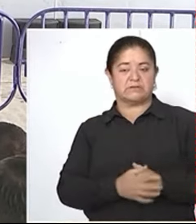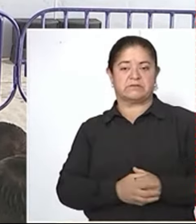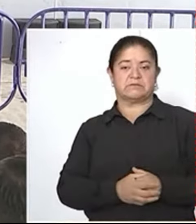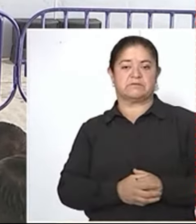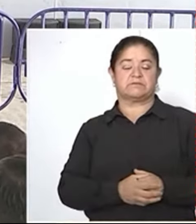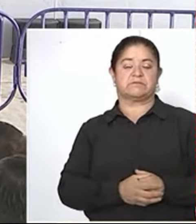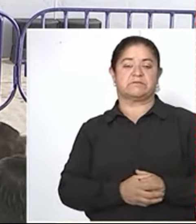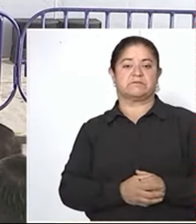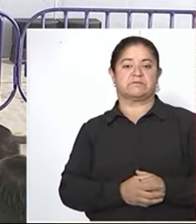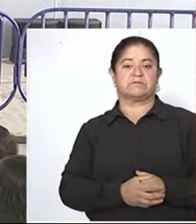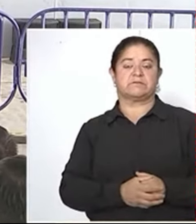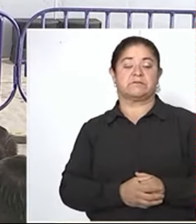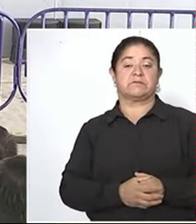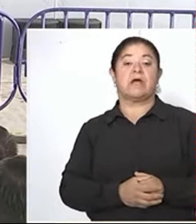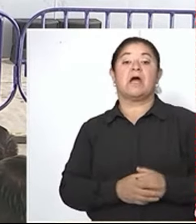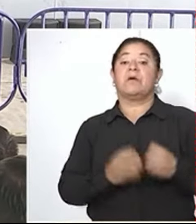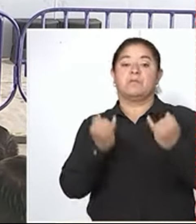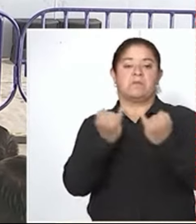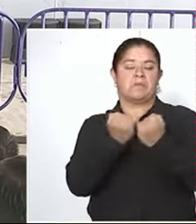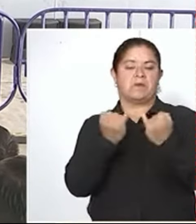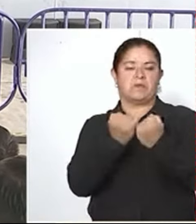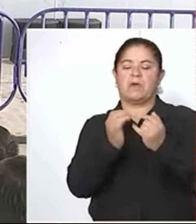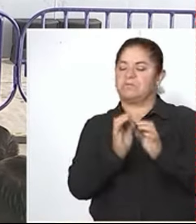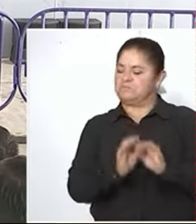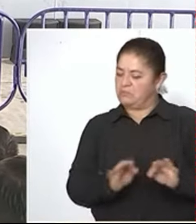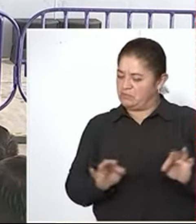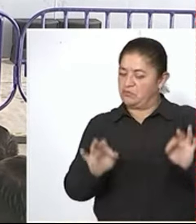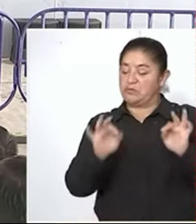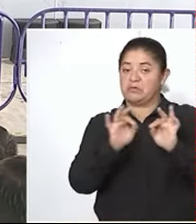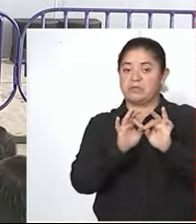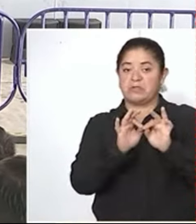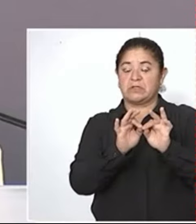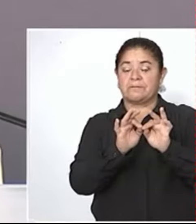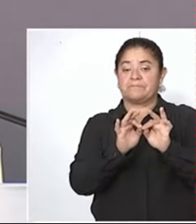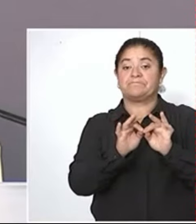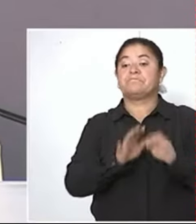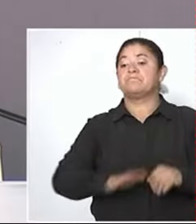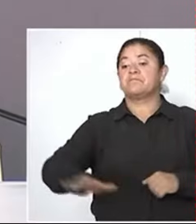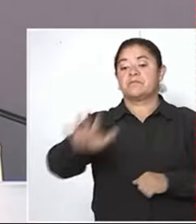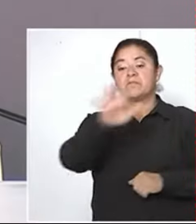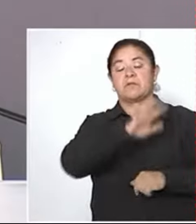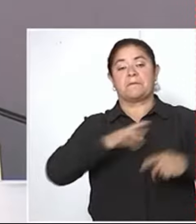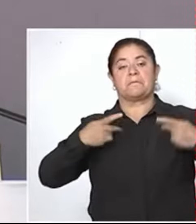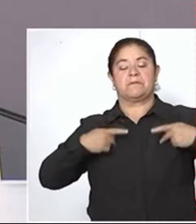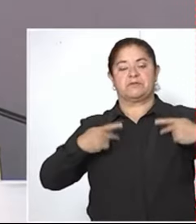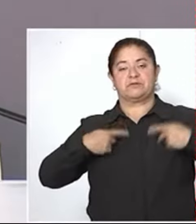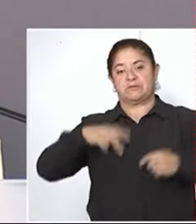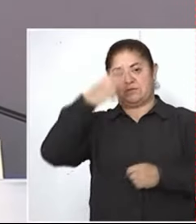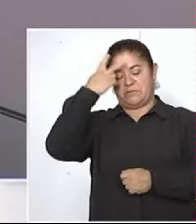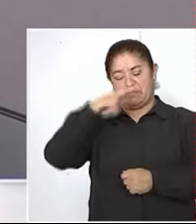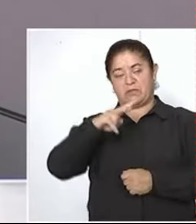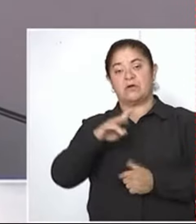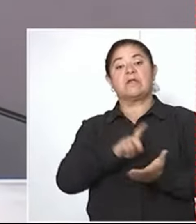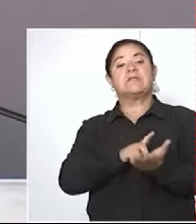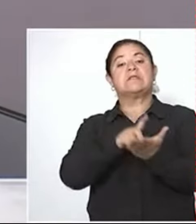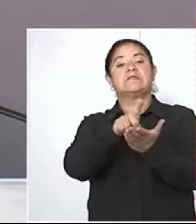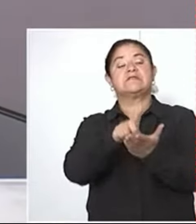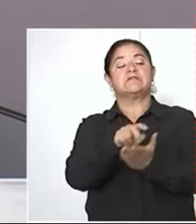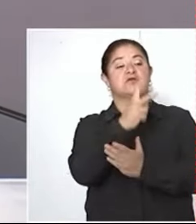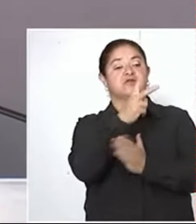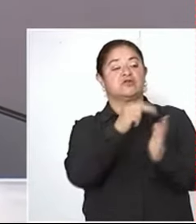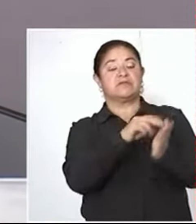importante o menos profunda el pueblo de méxico decidió en el dos mil dieciocho